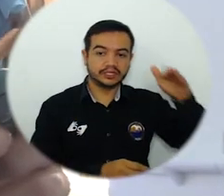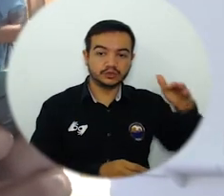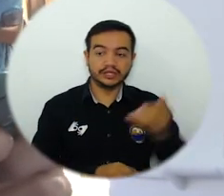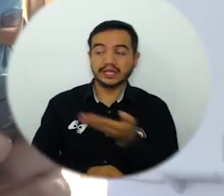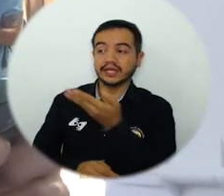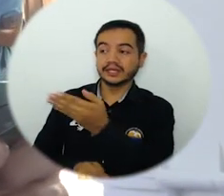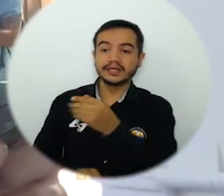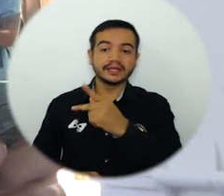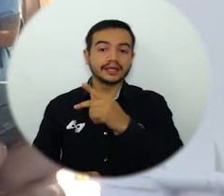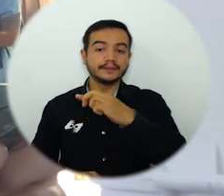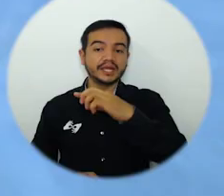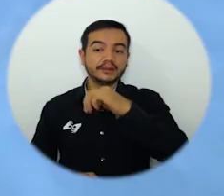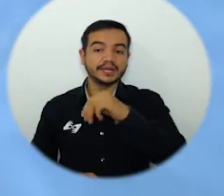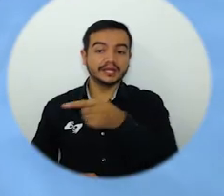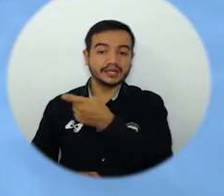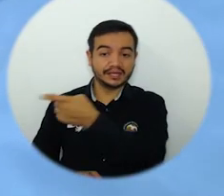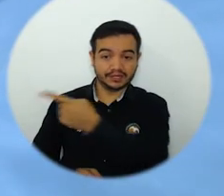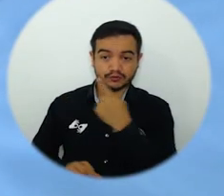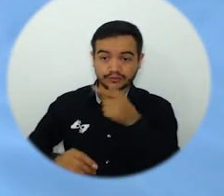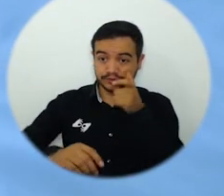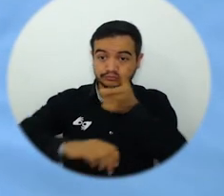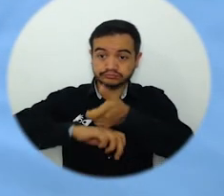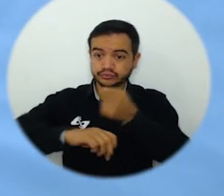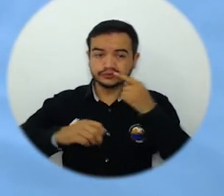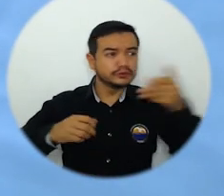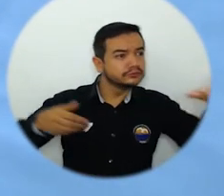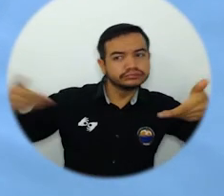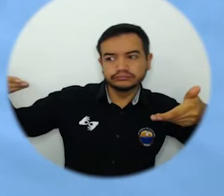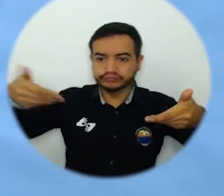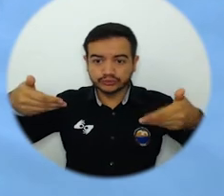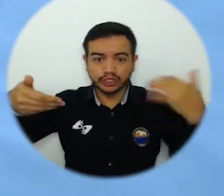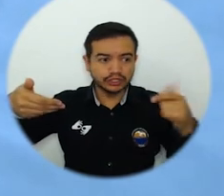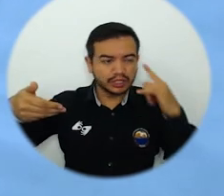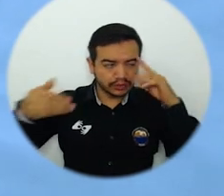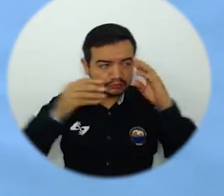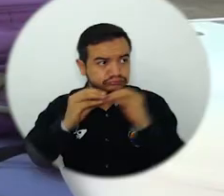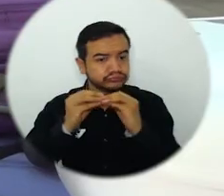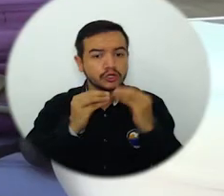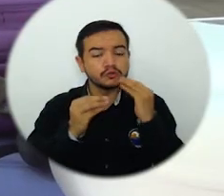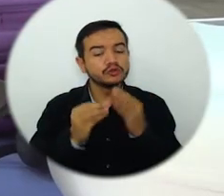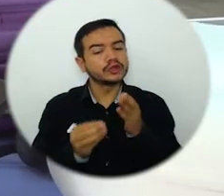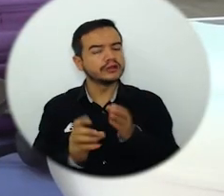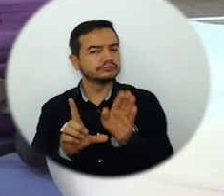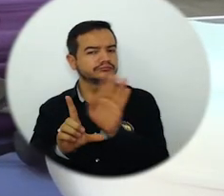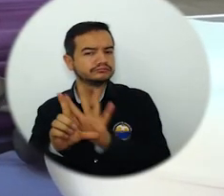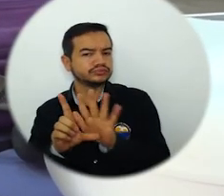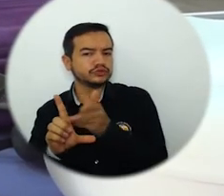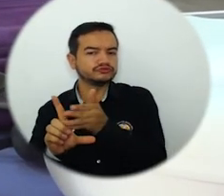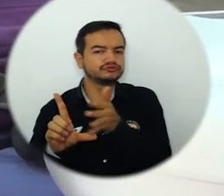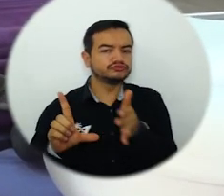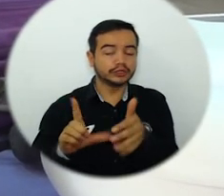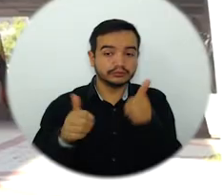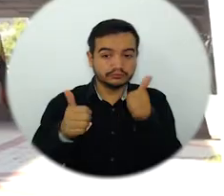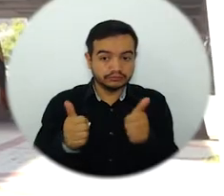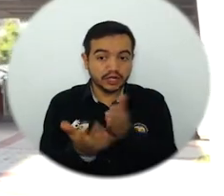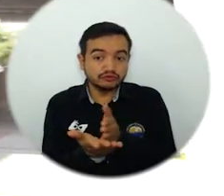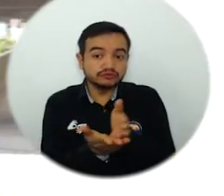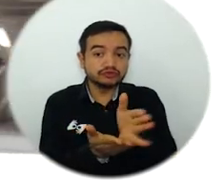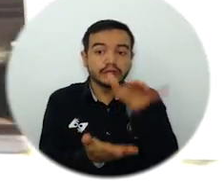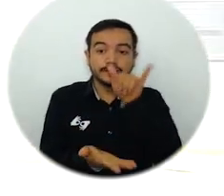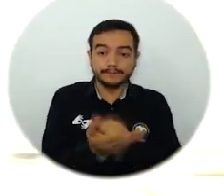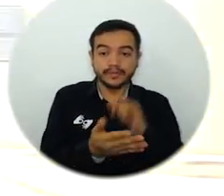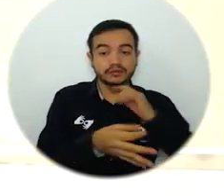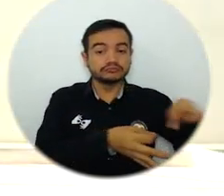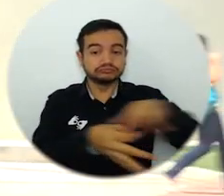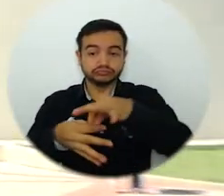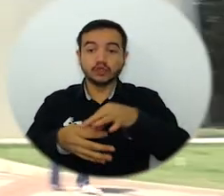firma auditora KPMG y estas garanticen el óptimo funcionamiento de la plataforma para el ejercicio del voto de los miembros